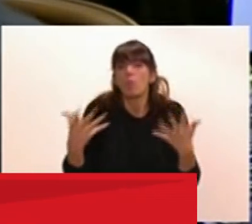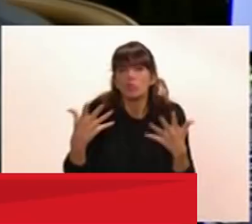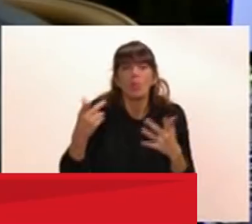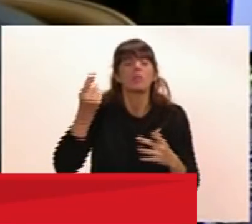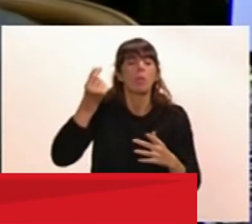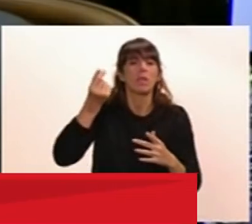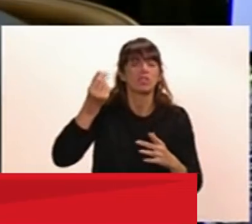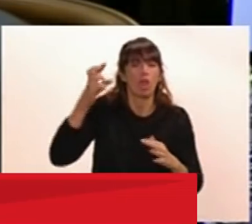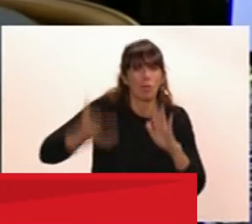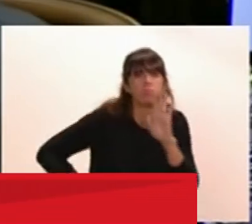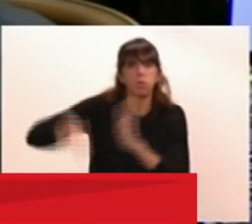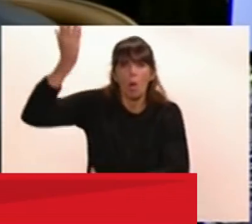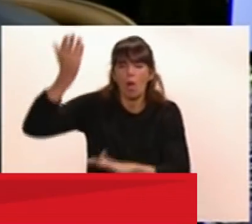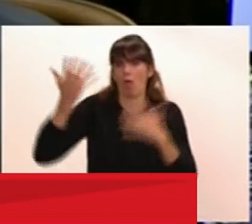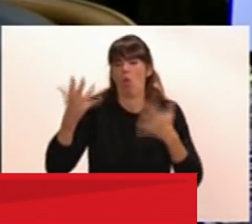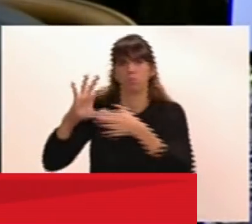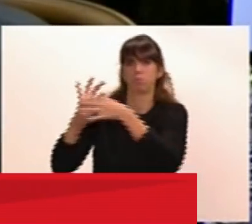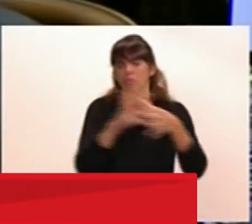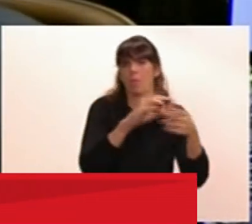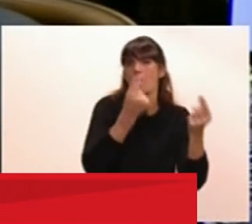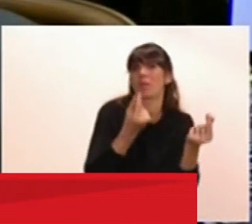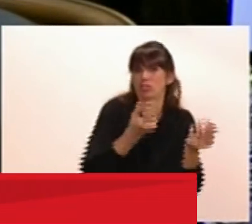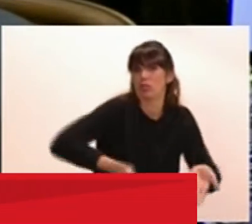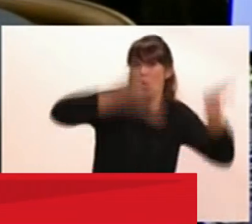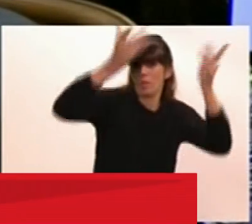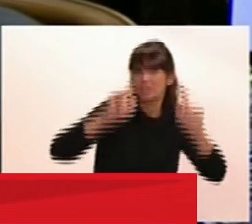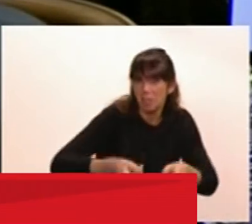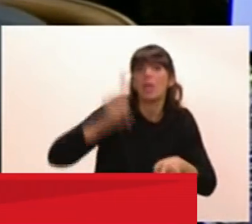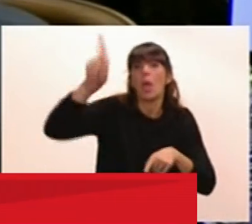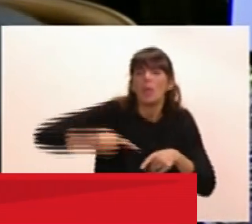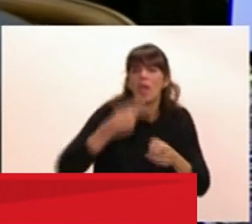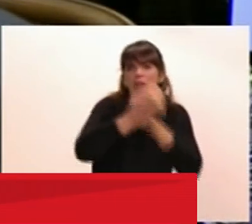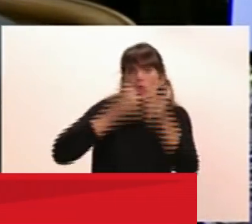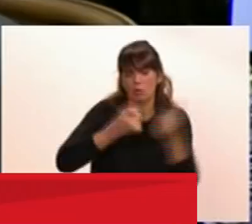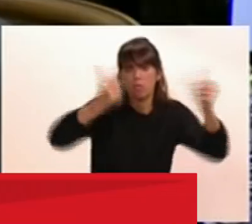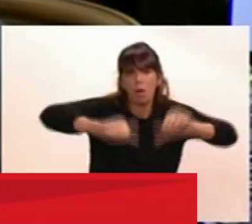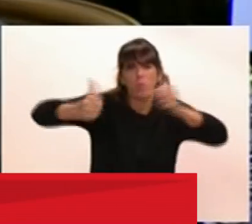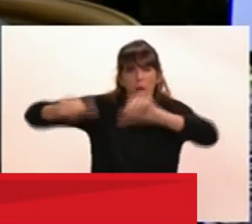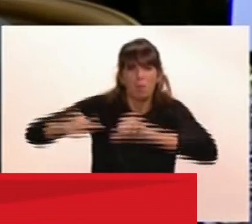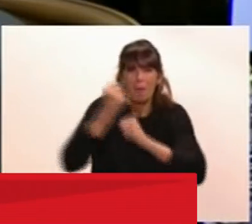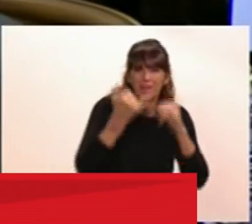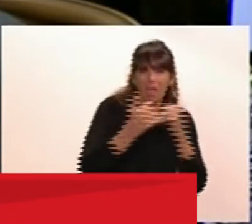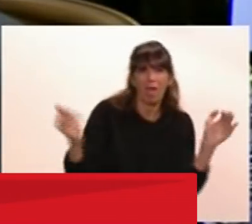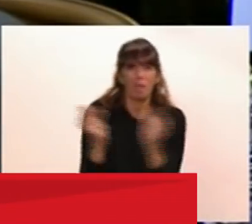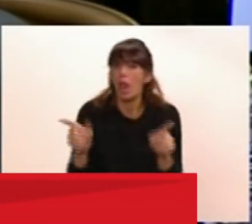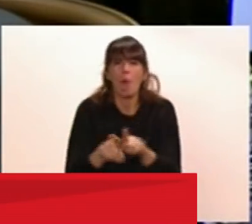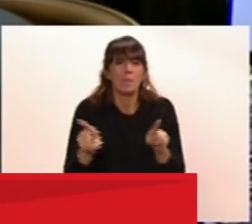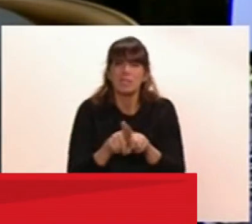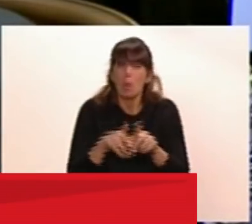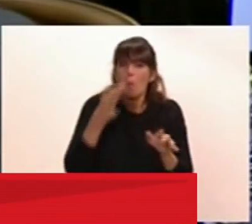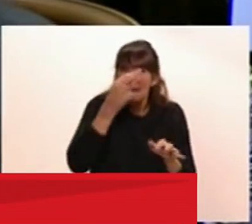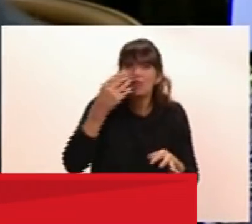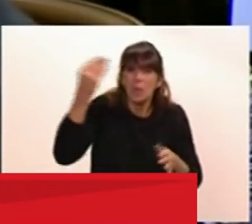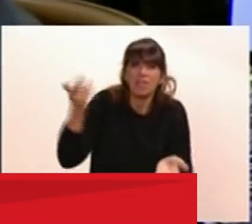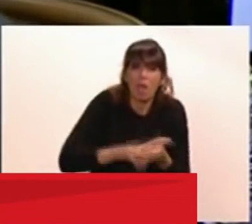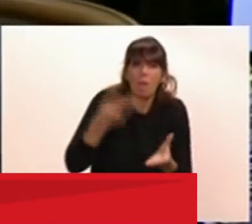altísima va a seguir fundiendo las pymes. Es la misma política económica. No se puede cometer 20 veces el mismo error